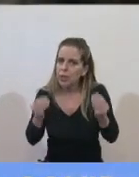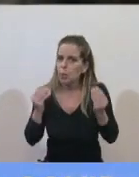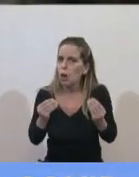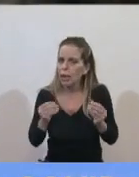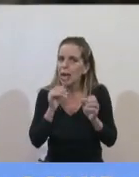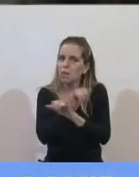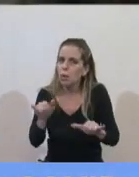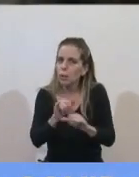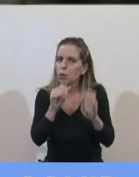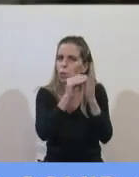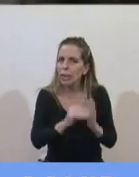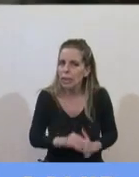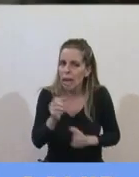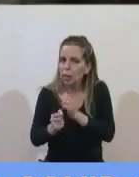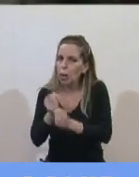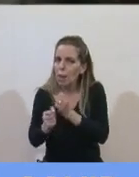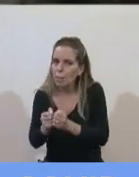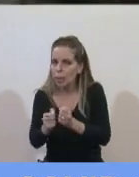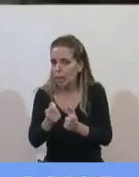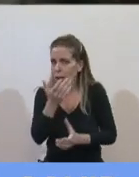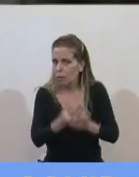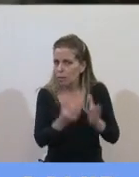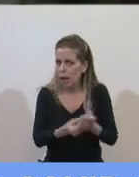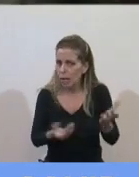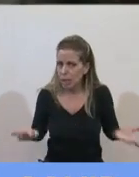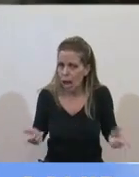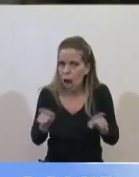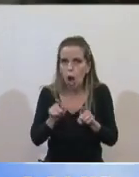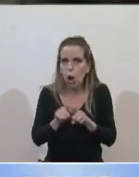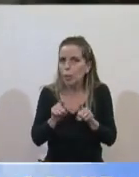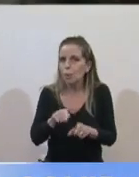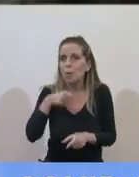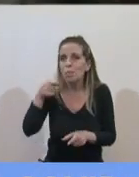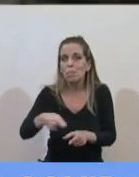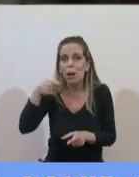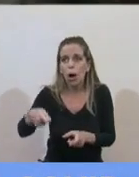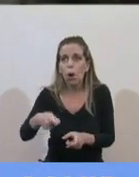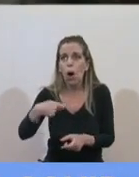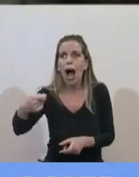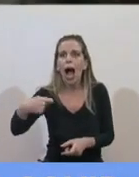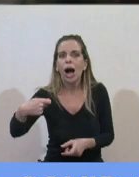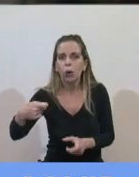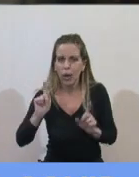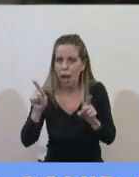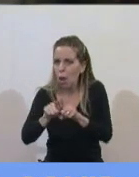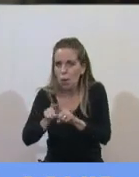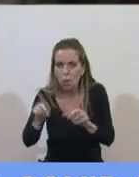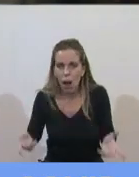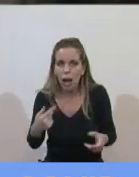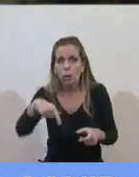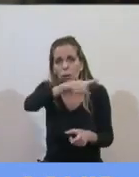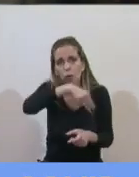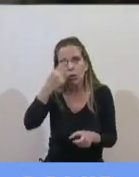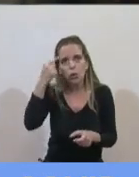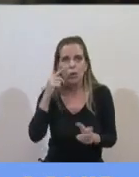datos están sucias algo similar pasó con el pago a jubilados entonces la verdad es que cuando hablamos de proteger